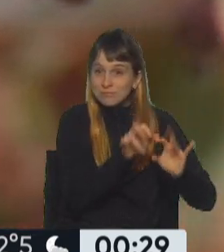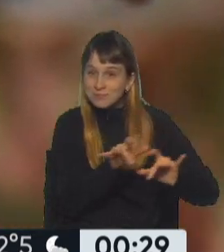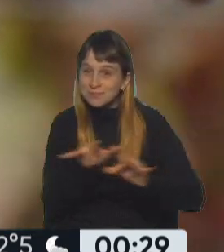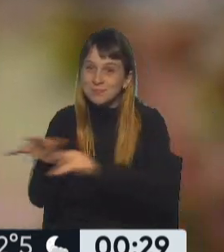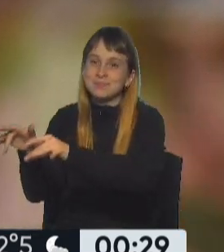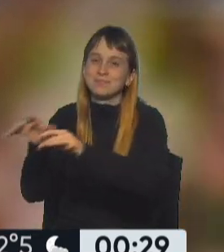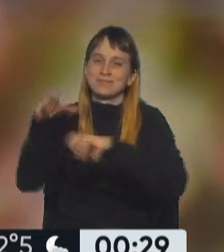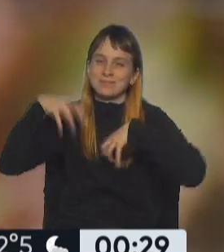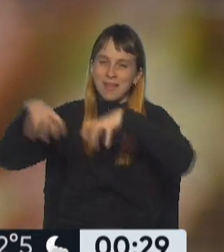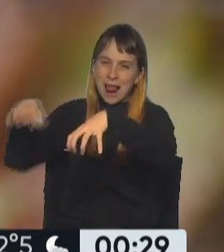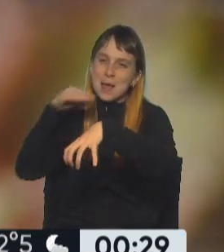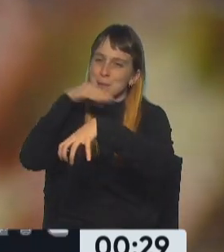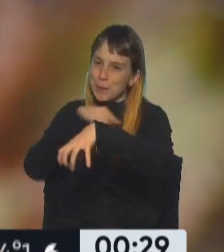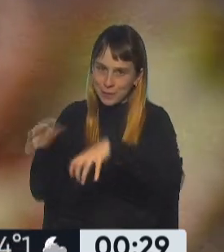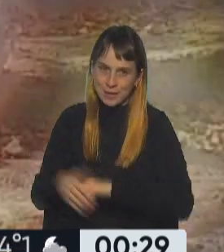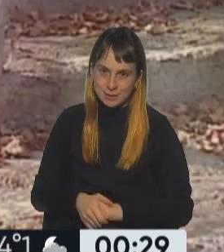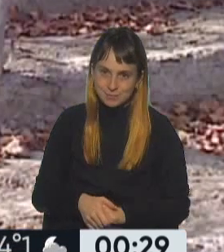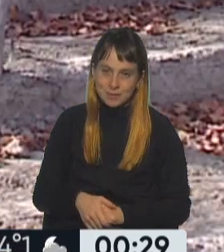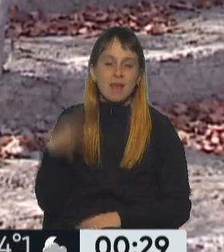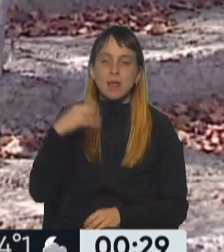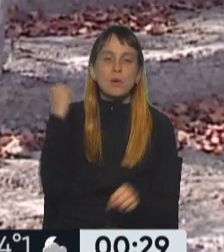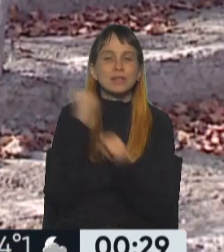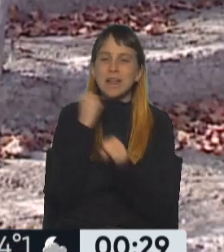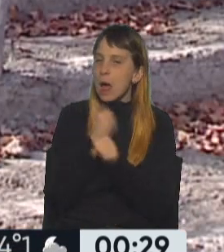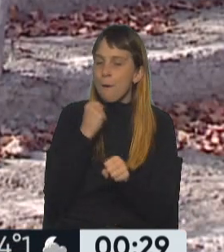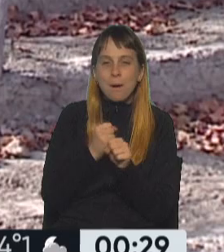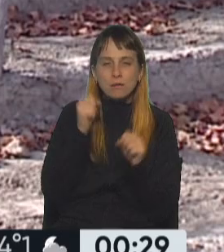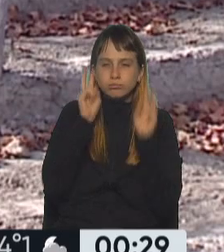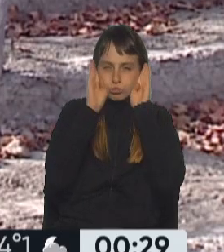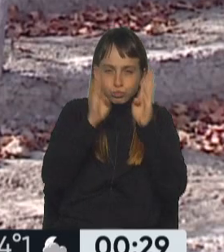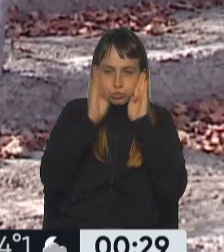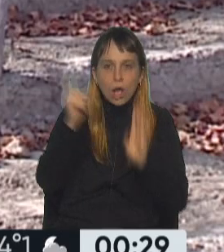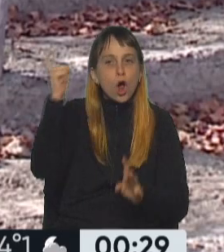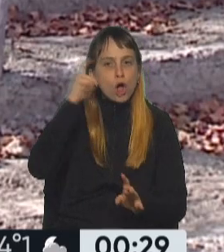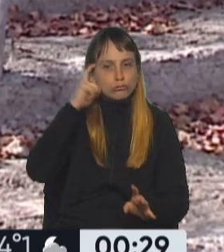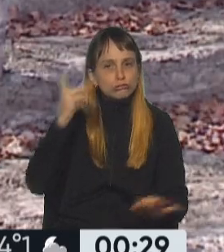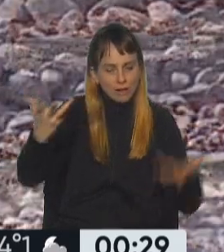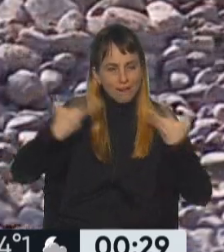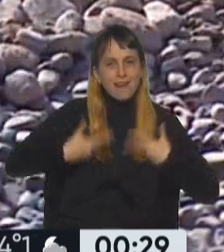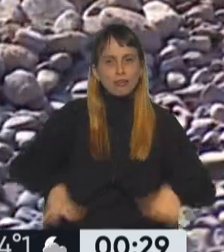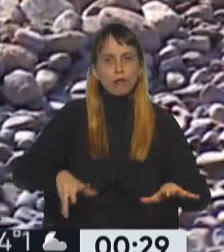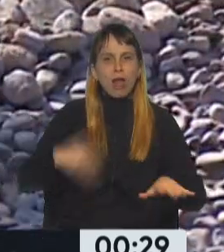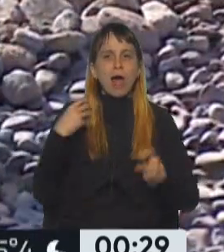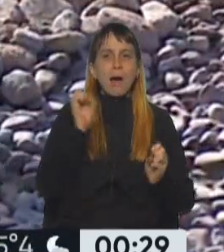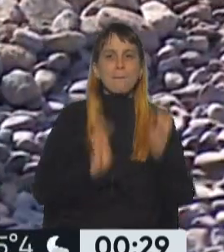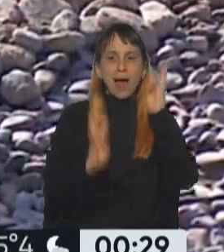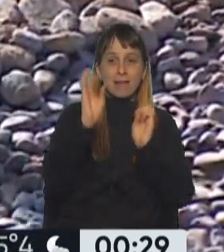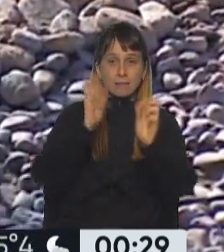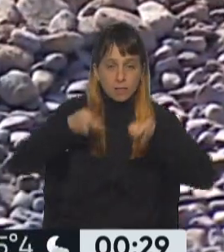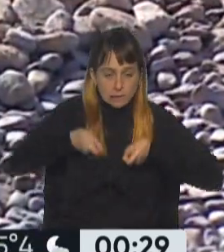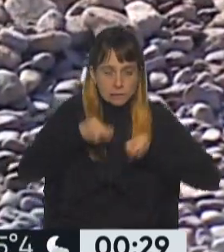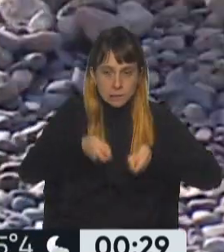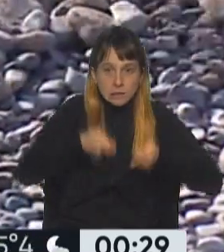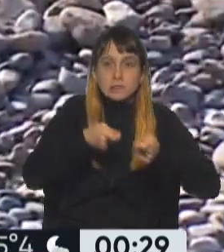del viñedo es eso, y trabajarlo a conciencia, naturalmente, no exigir la planta. Cuando vos exigiste la planta